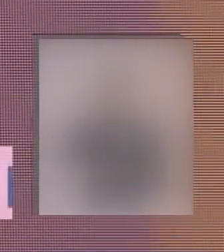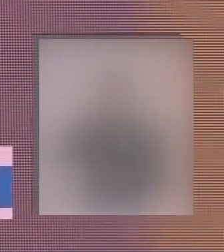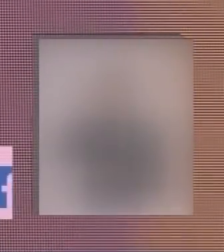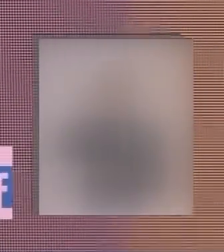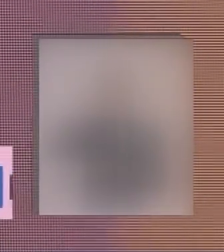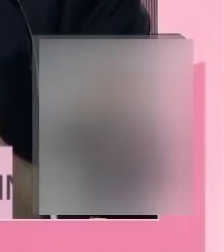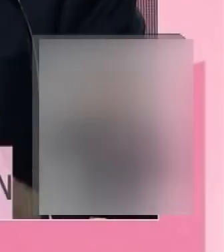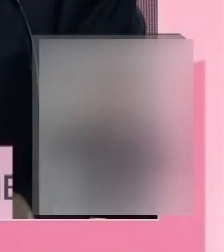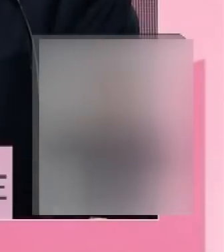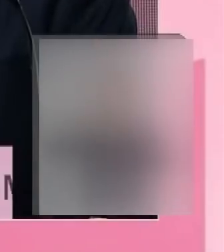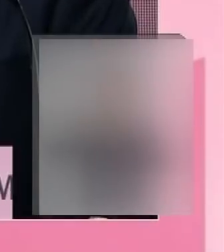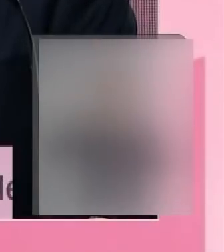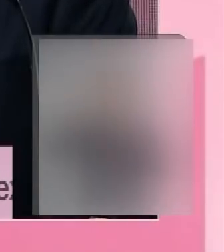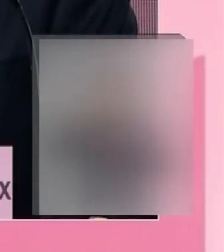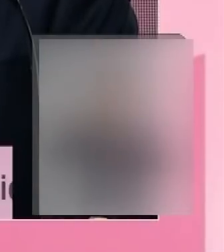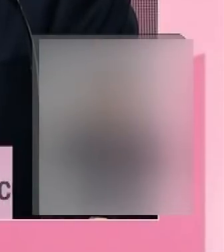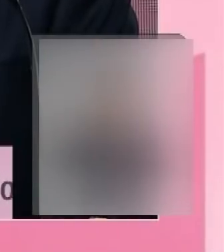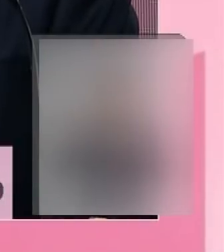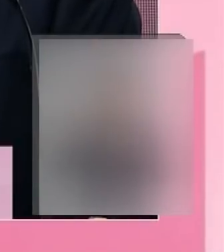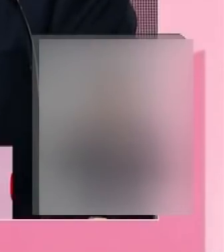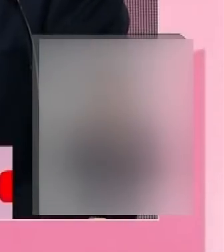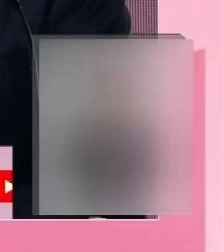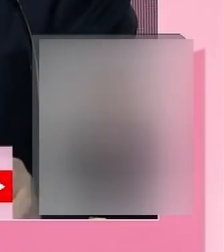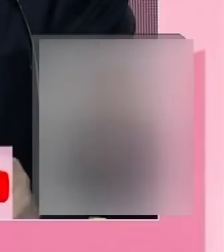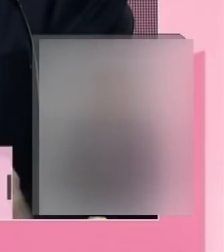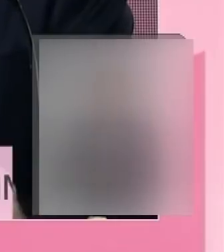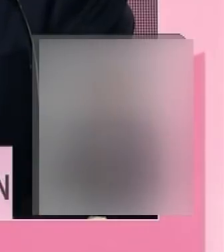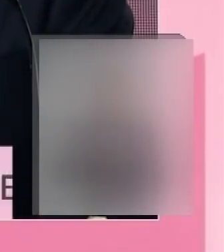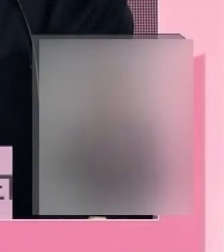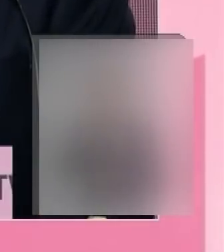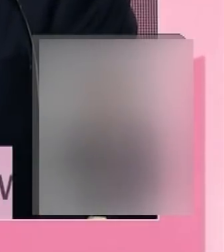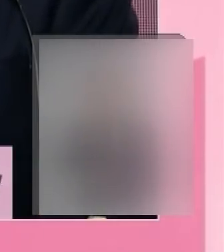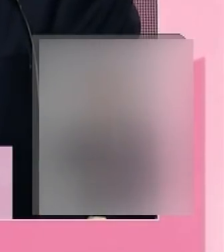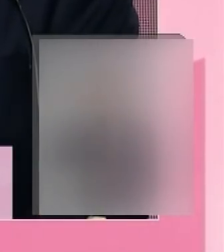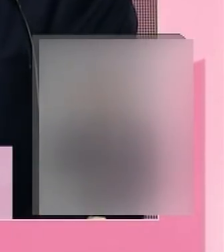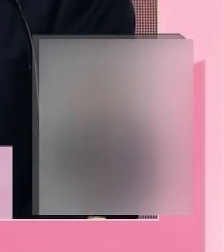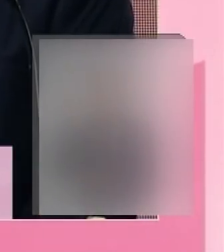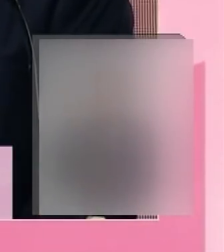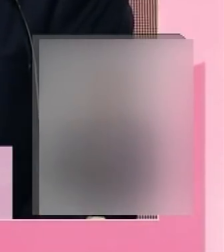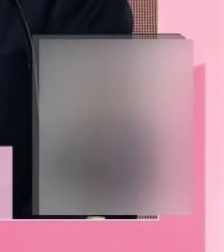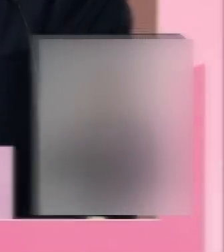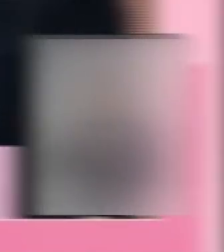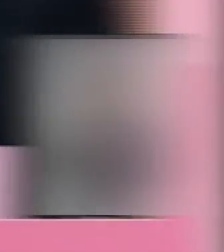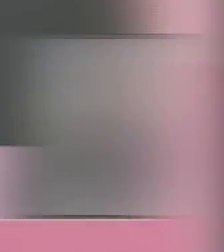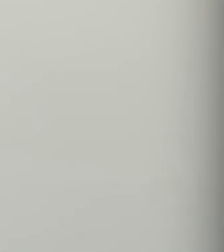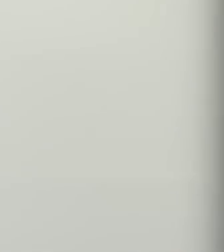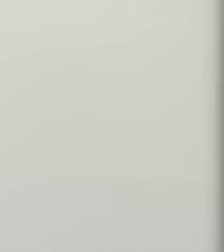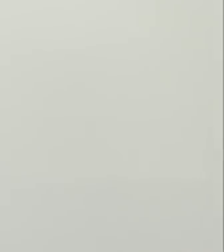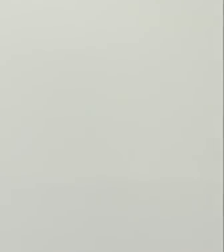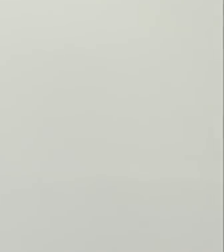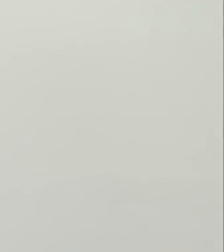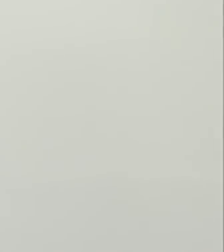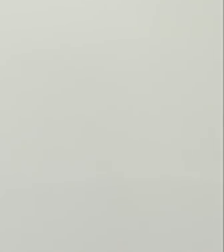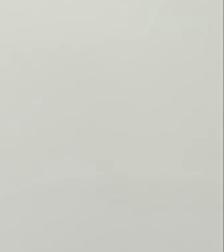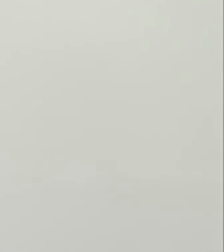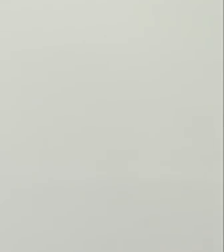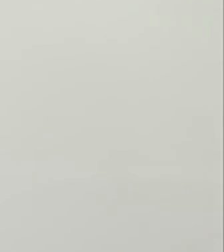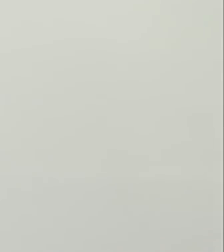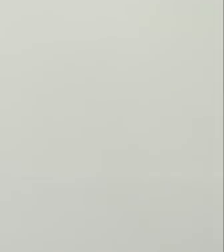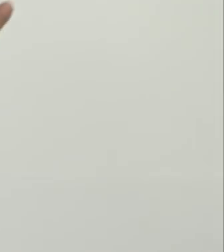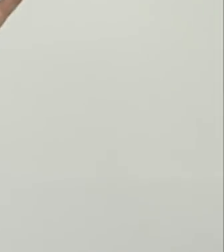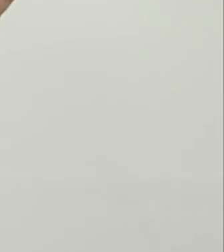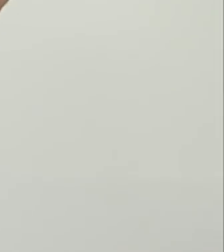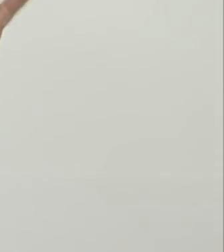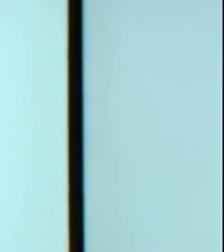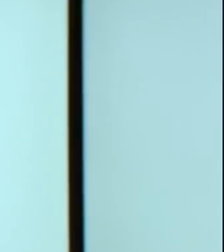duplicar el tamaño de la Policía Federal, profesionalizar y certificar a todas las policías. En las instalaciones de Canal